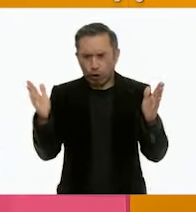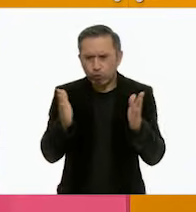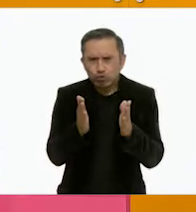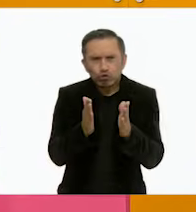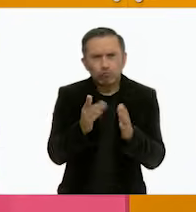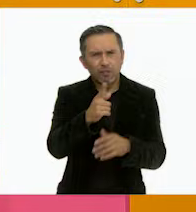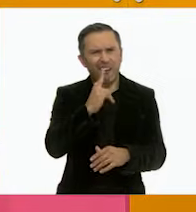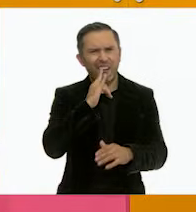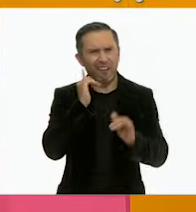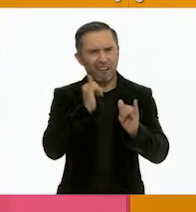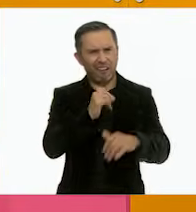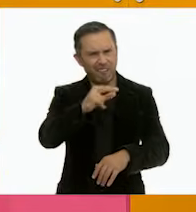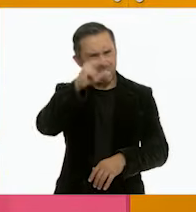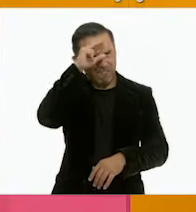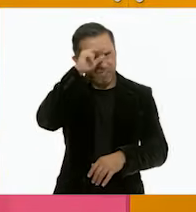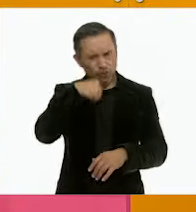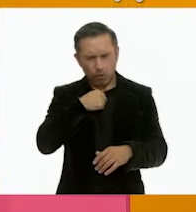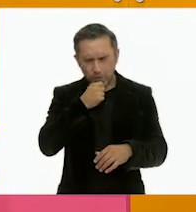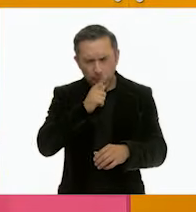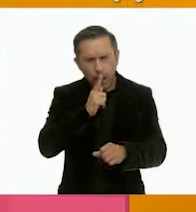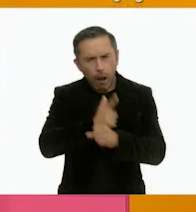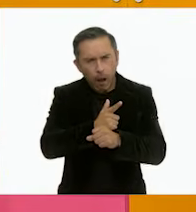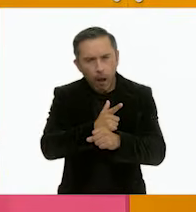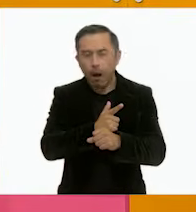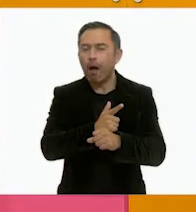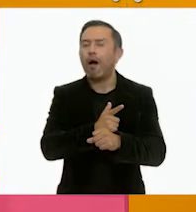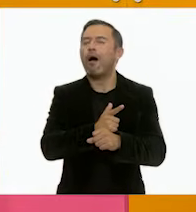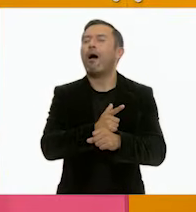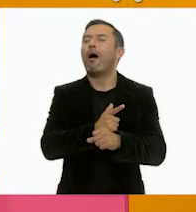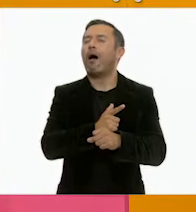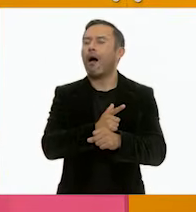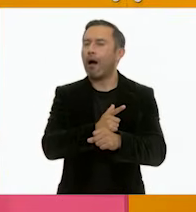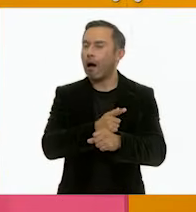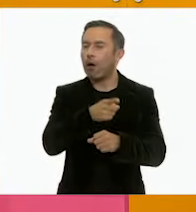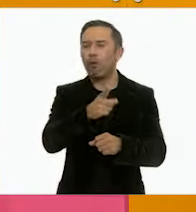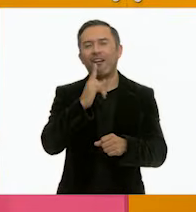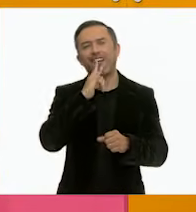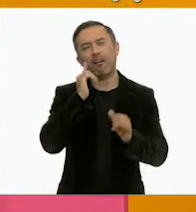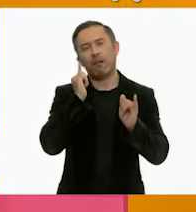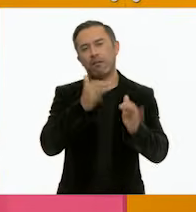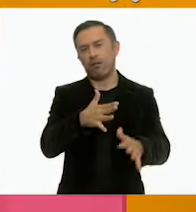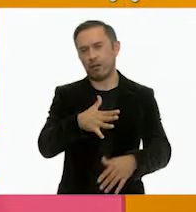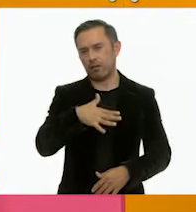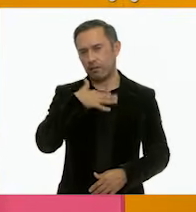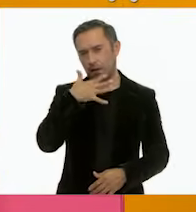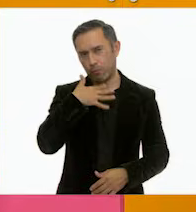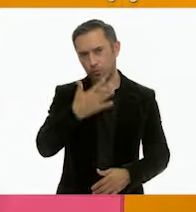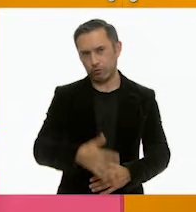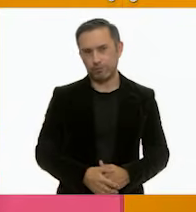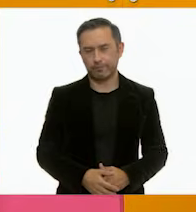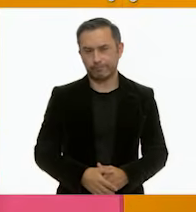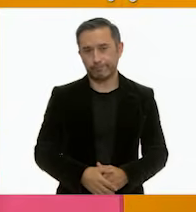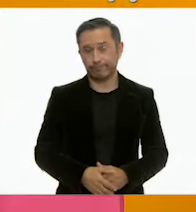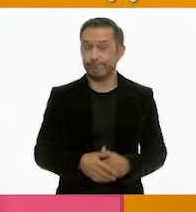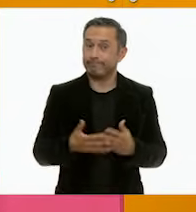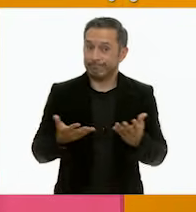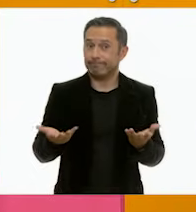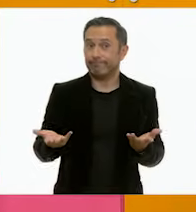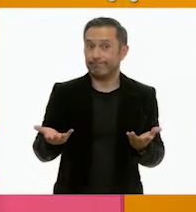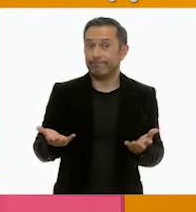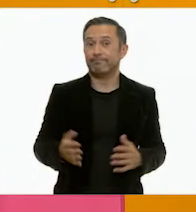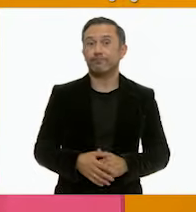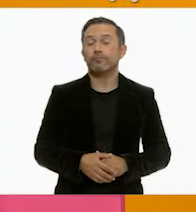medida, entonces se dieron cuenta que era un tramposo. Bueno, lo que